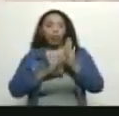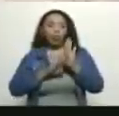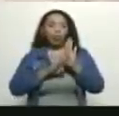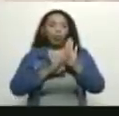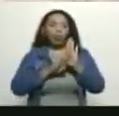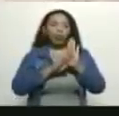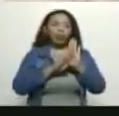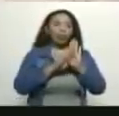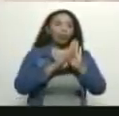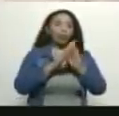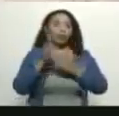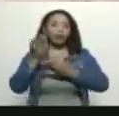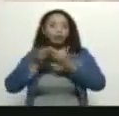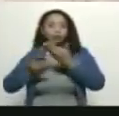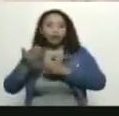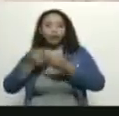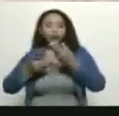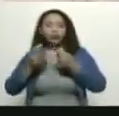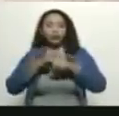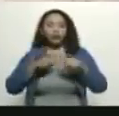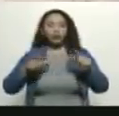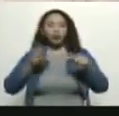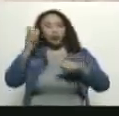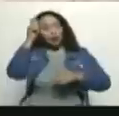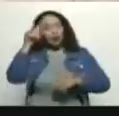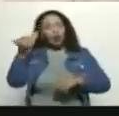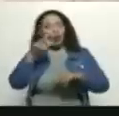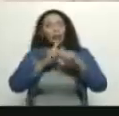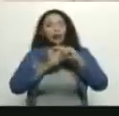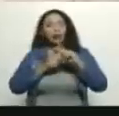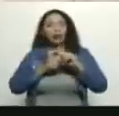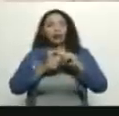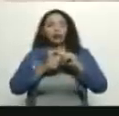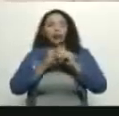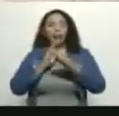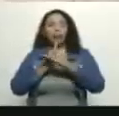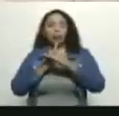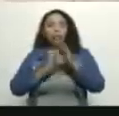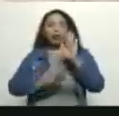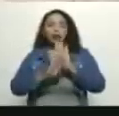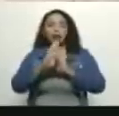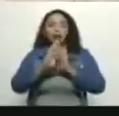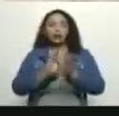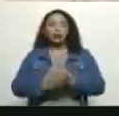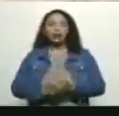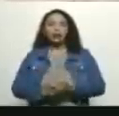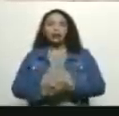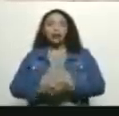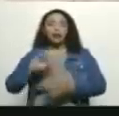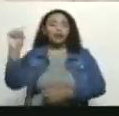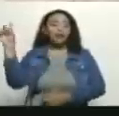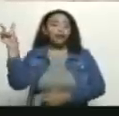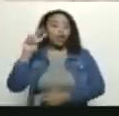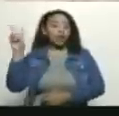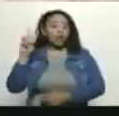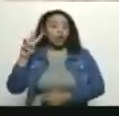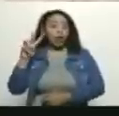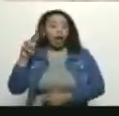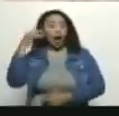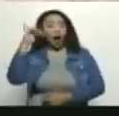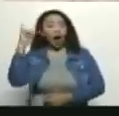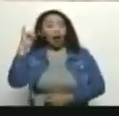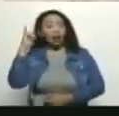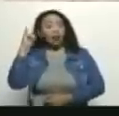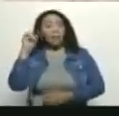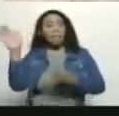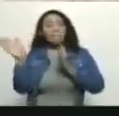establecimiento de relaciones económicas para la prosperidad de nuestros pueblos, impiden el desarrollo. Venezuela ha sido sometida desde